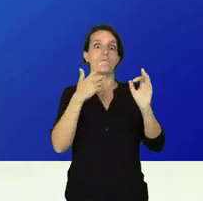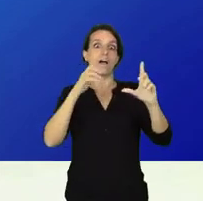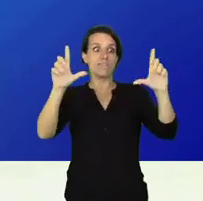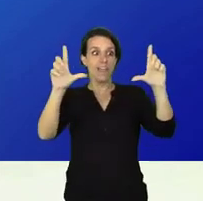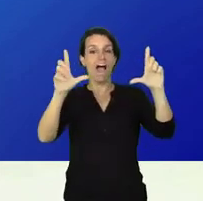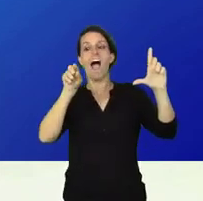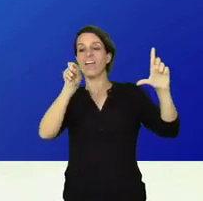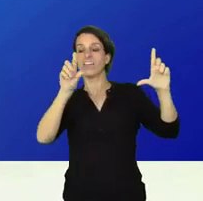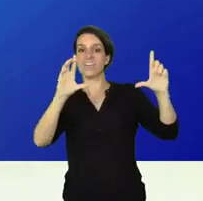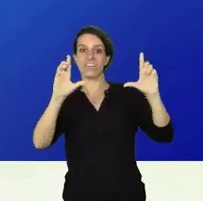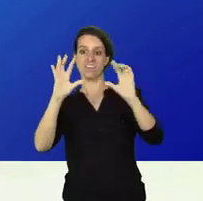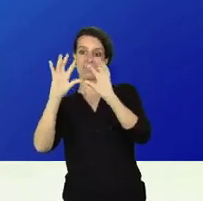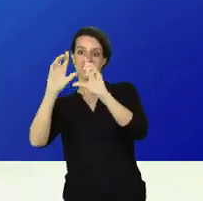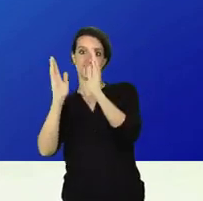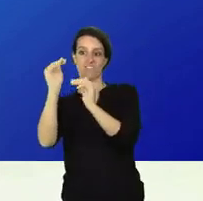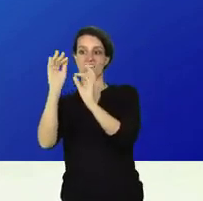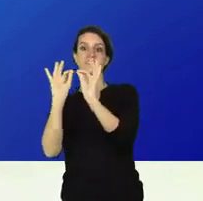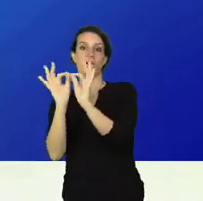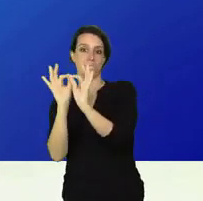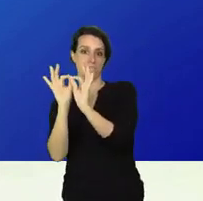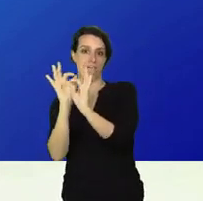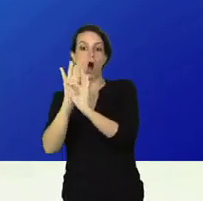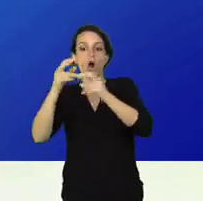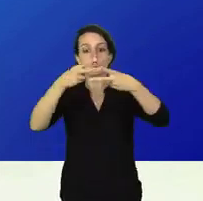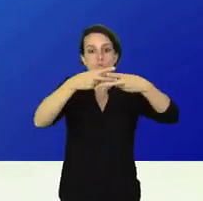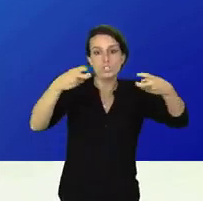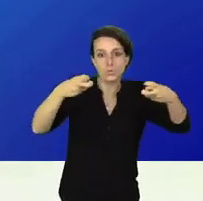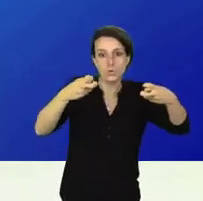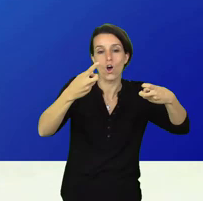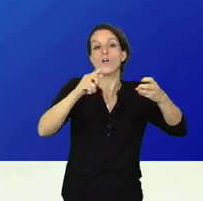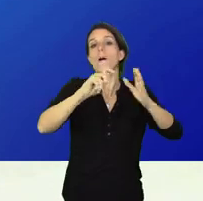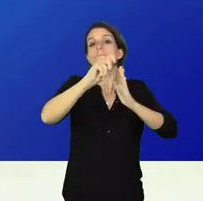dentro de la pantalla? ¿Qué implica que vaya a haber un